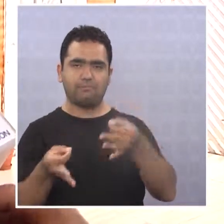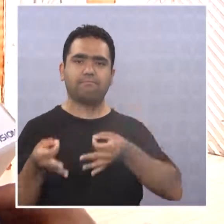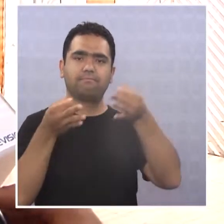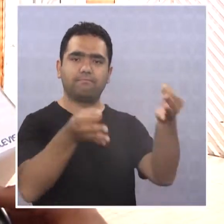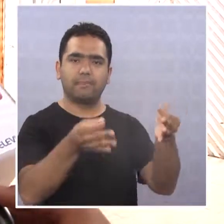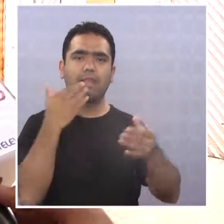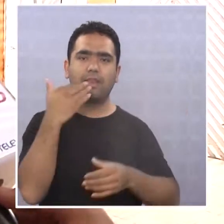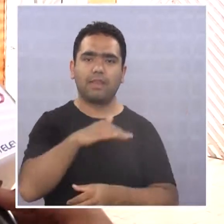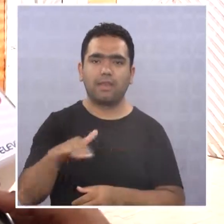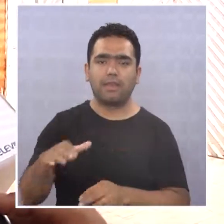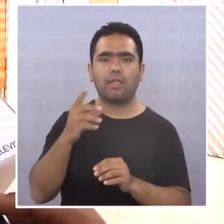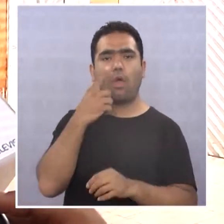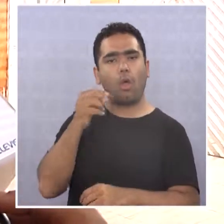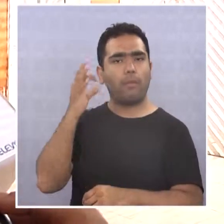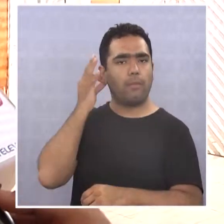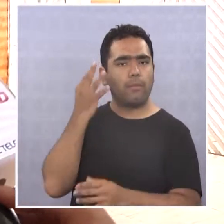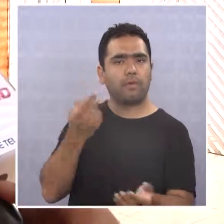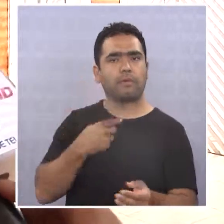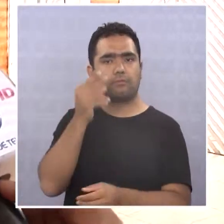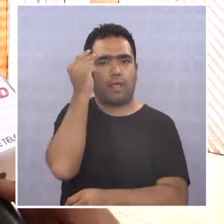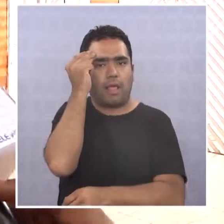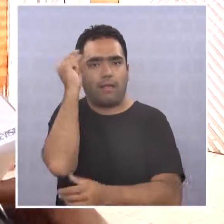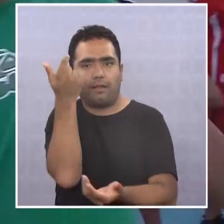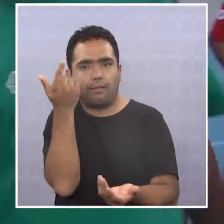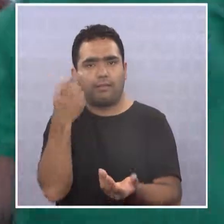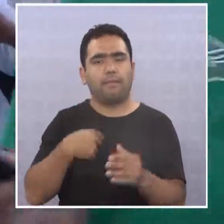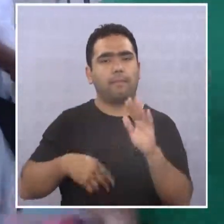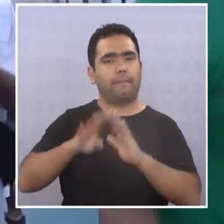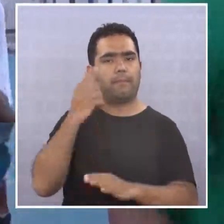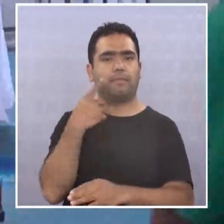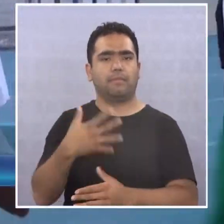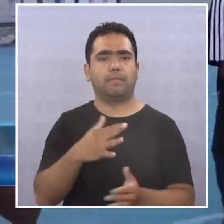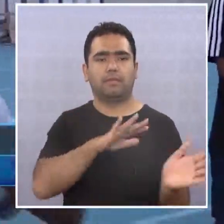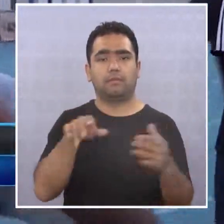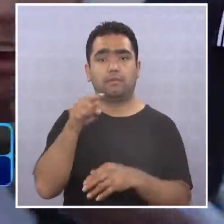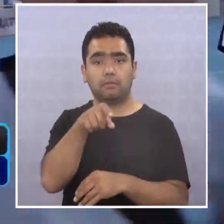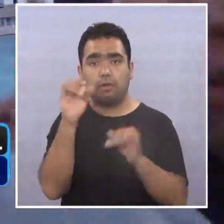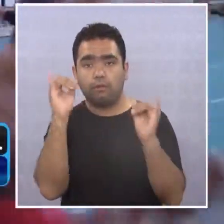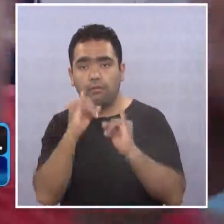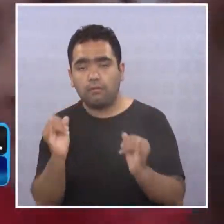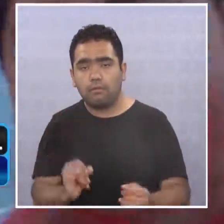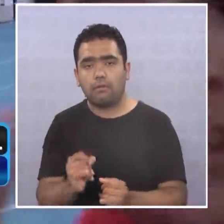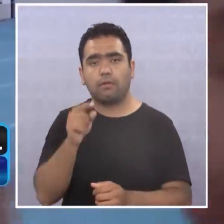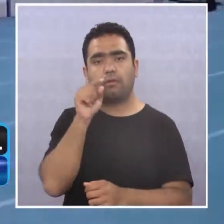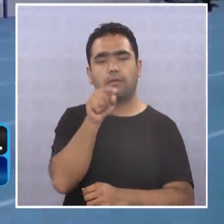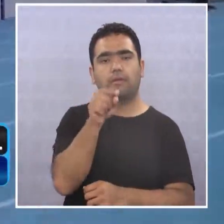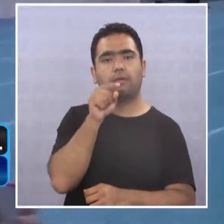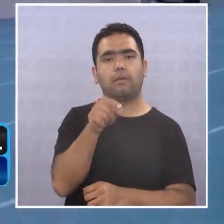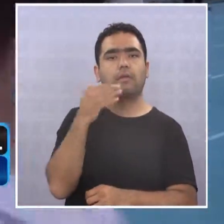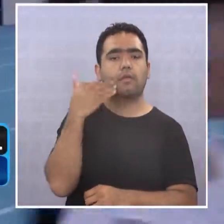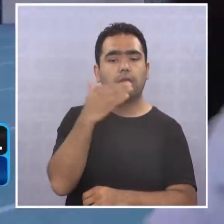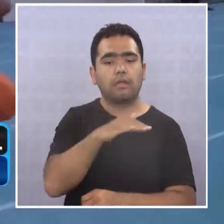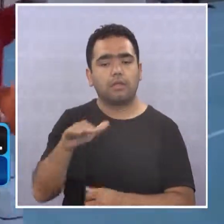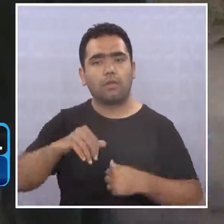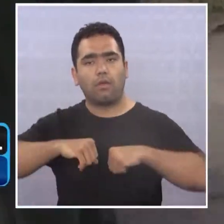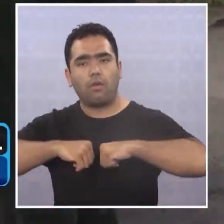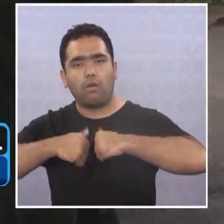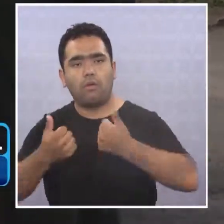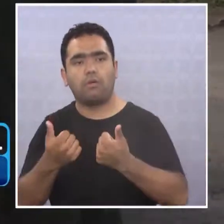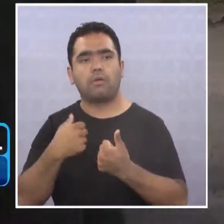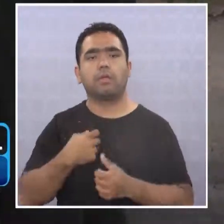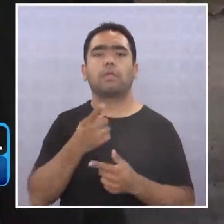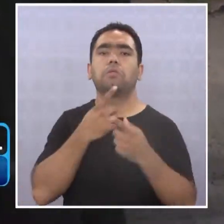niño, y que finalmente la creatividad es lo más importante. Con estas alternativas, queda demostrado que los niños y jóvenes tienen